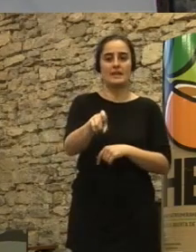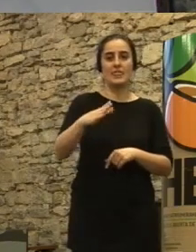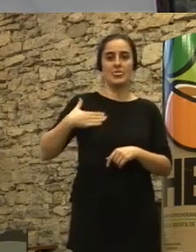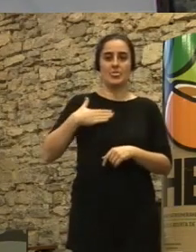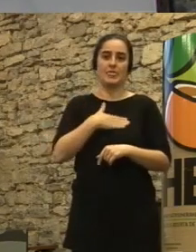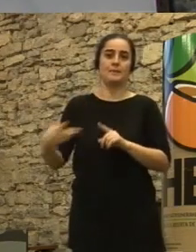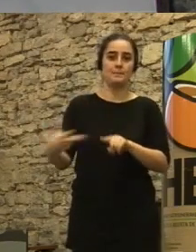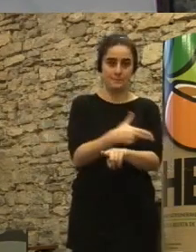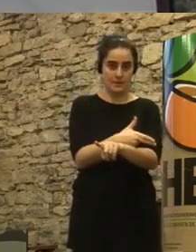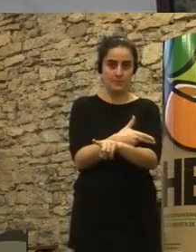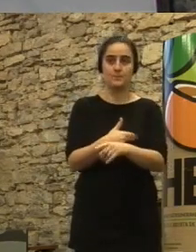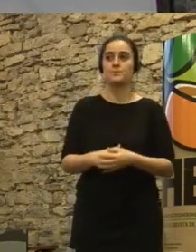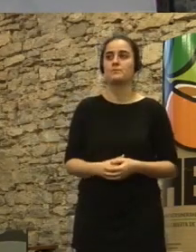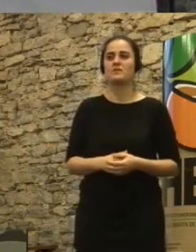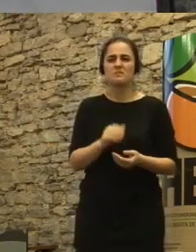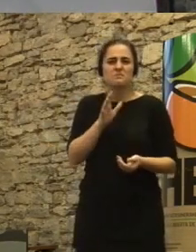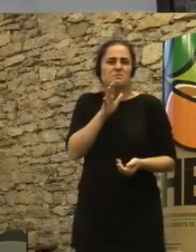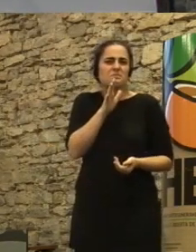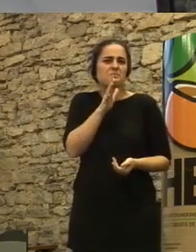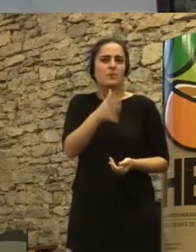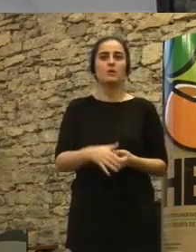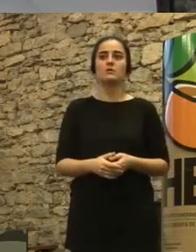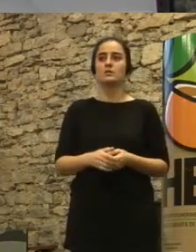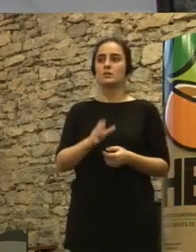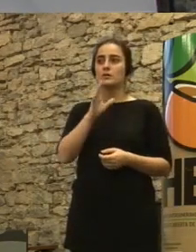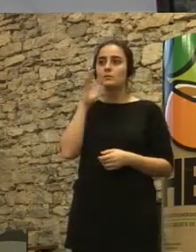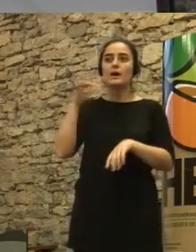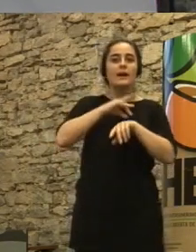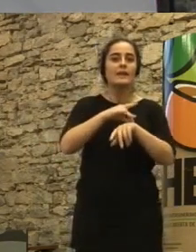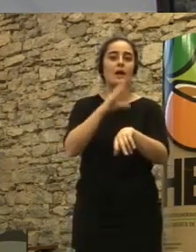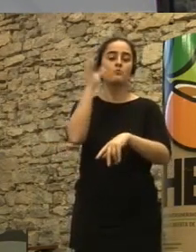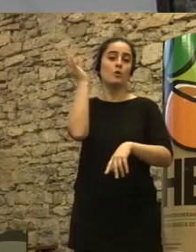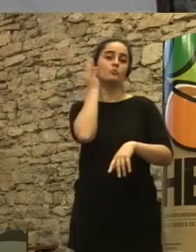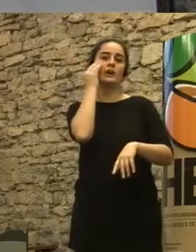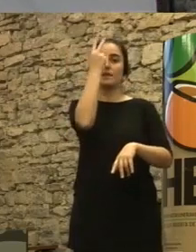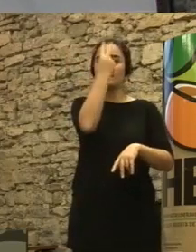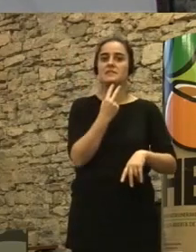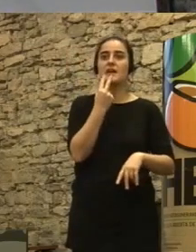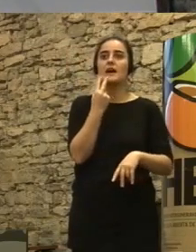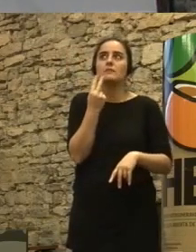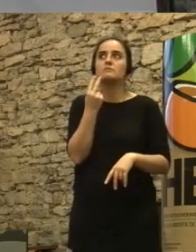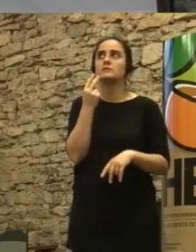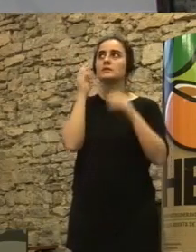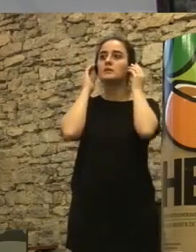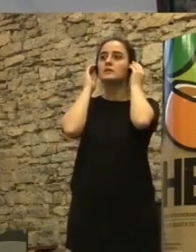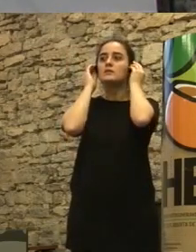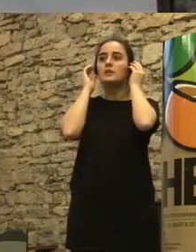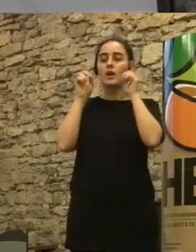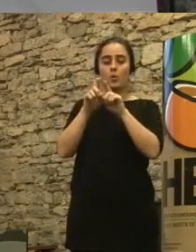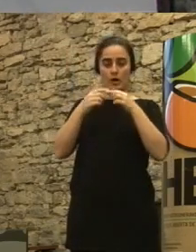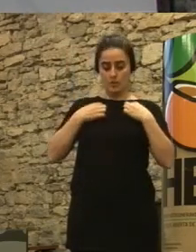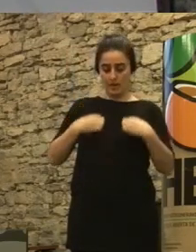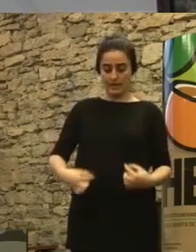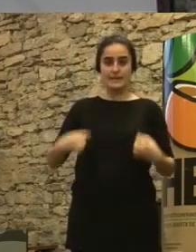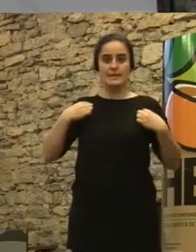mama. Y, ¿pero por qué? Y estos son guías, porque claro, la mujer ciega y no sabe muy bien. ¿No? Son guías en braille para